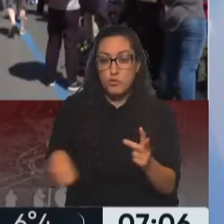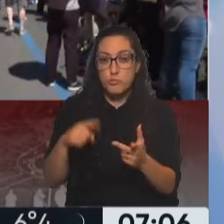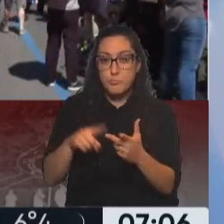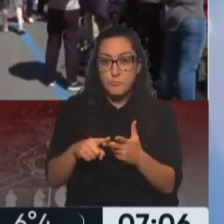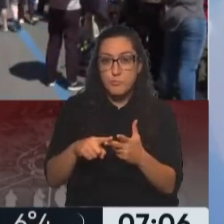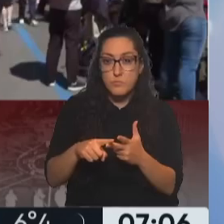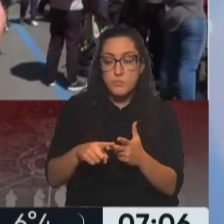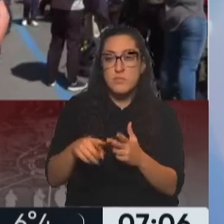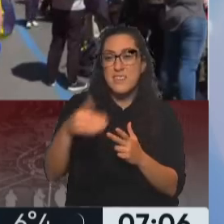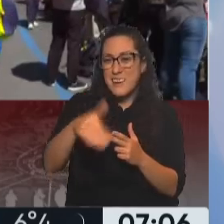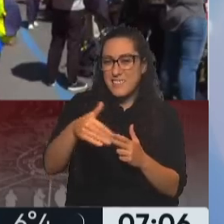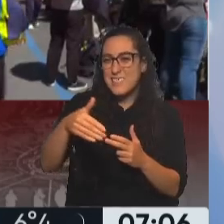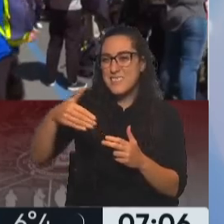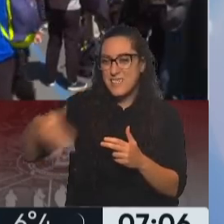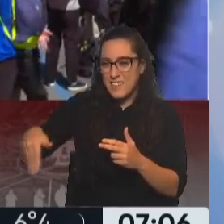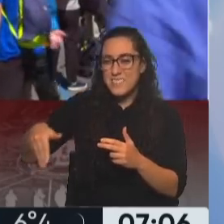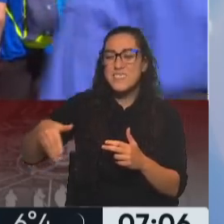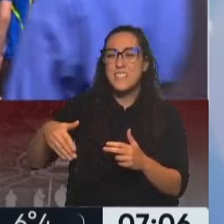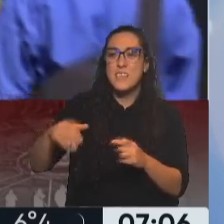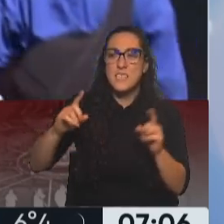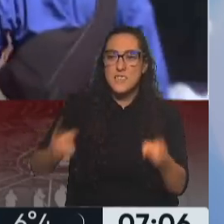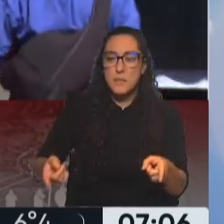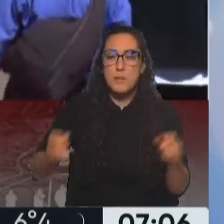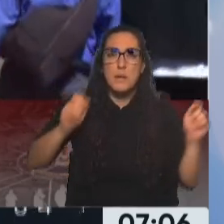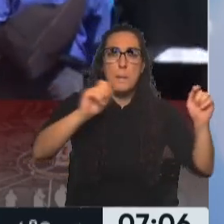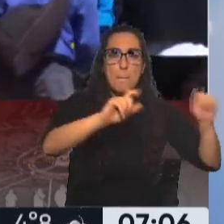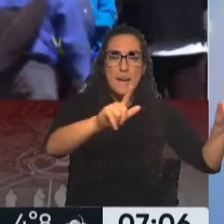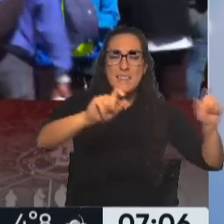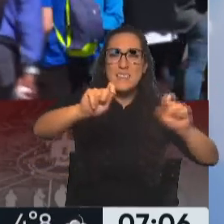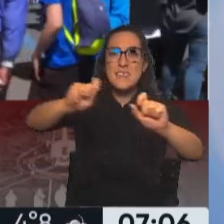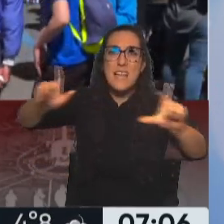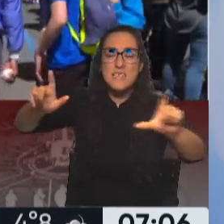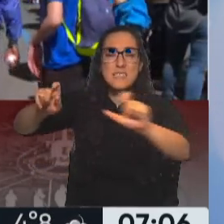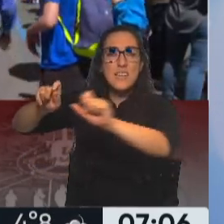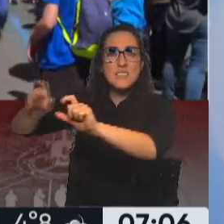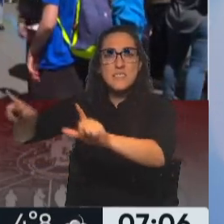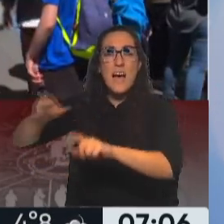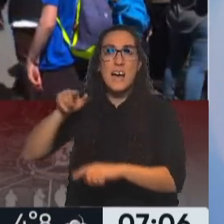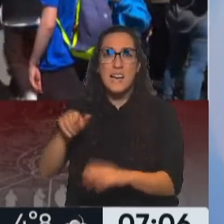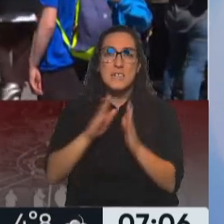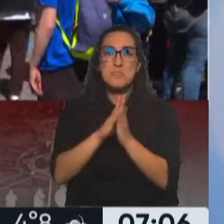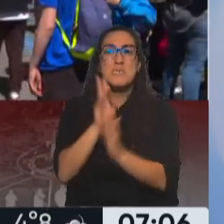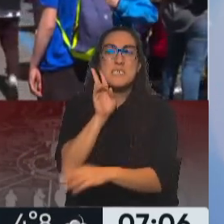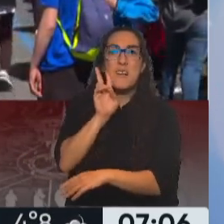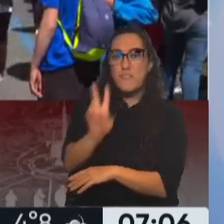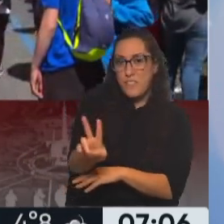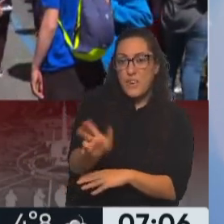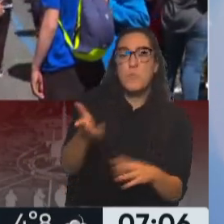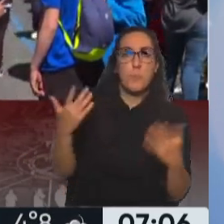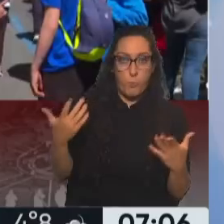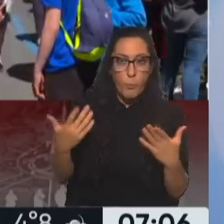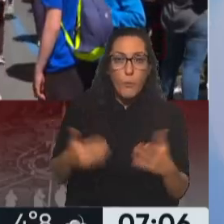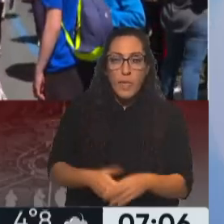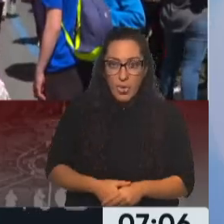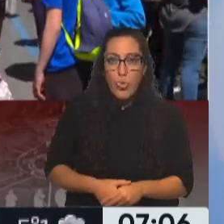calles adyacentes, hay también pantallas donde allí se va a poder seguir la misa. Se estaba esperando